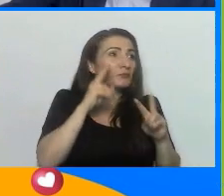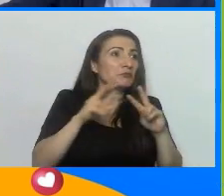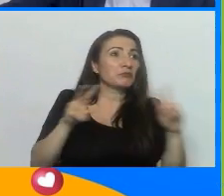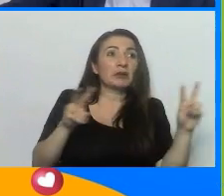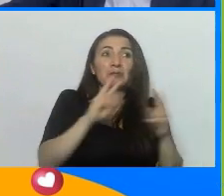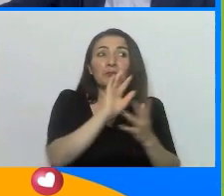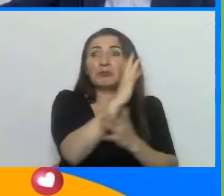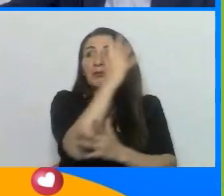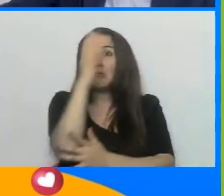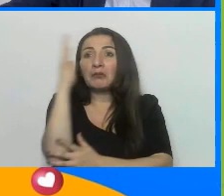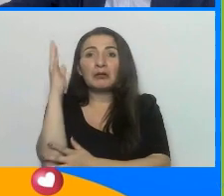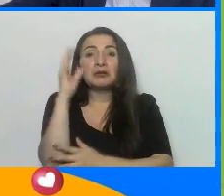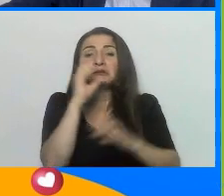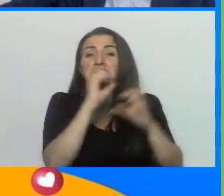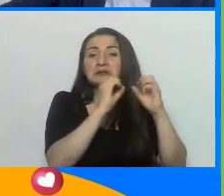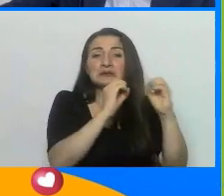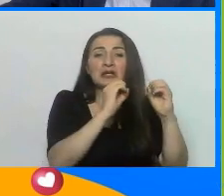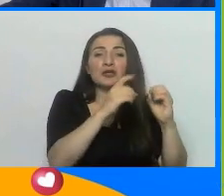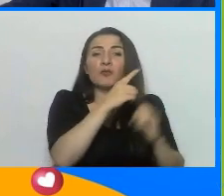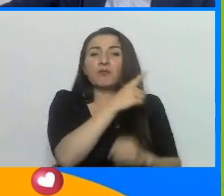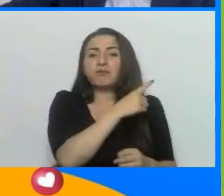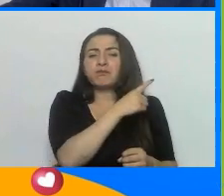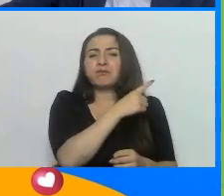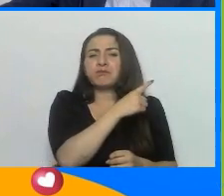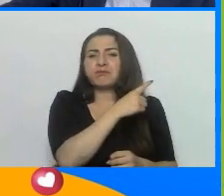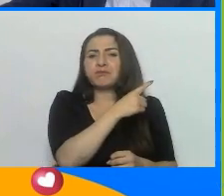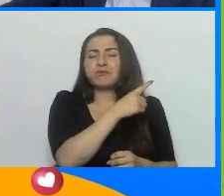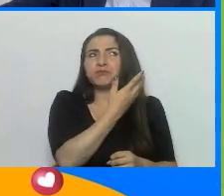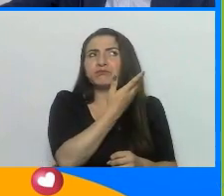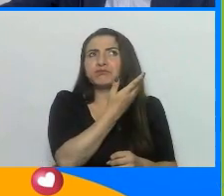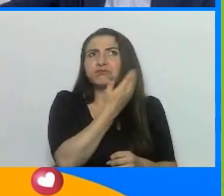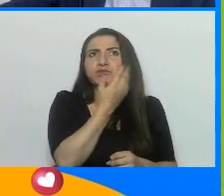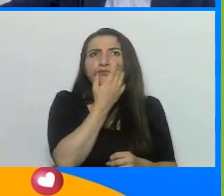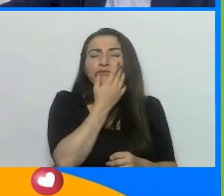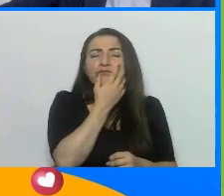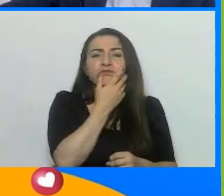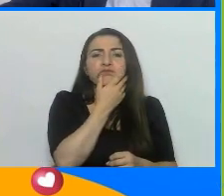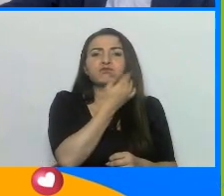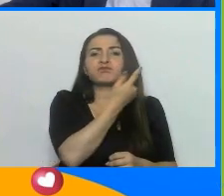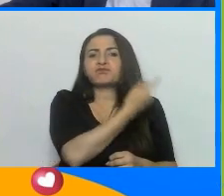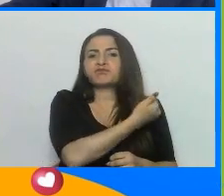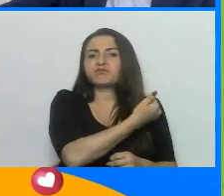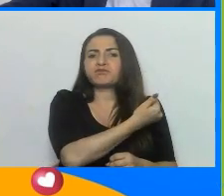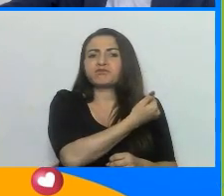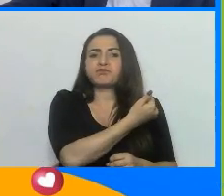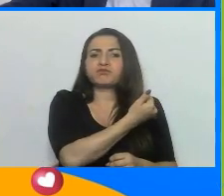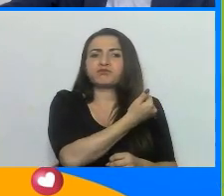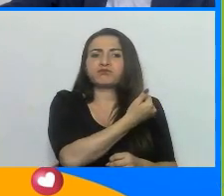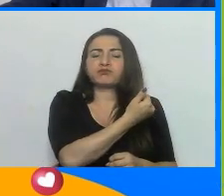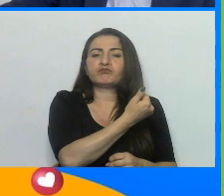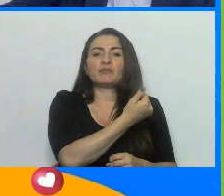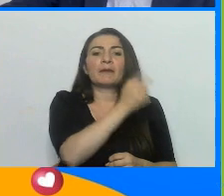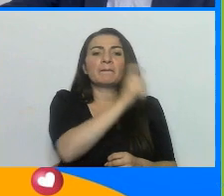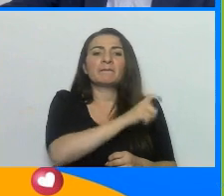vegetación. Aquí solo abundan solo hay